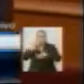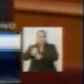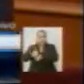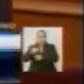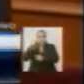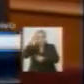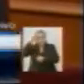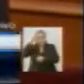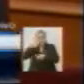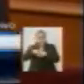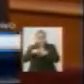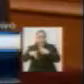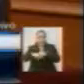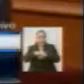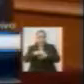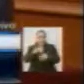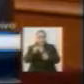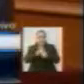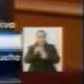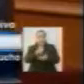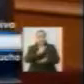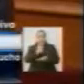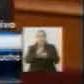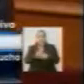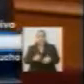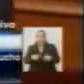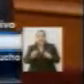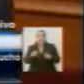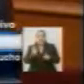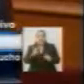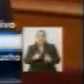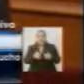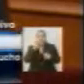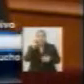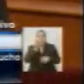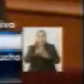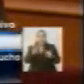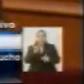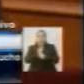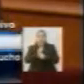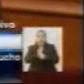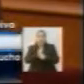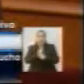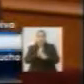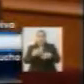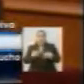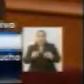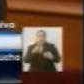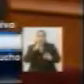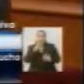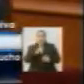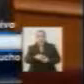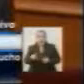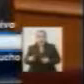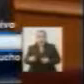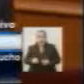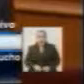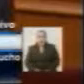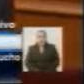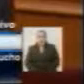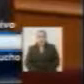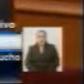en territorios agrestes ofrecen su vida por la democracia queremos decirle a ellos